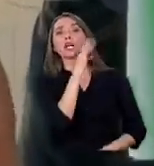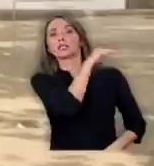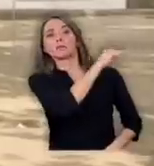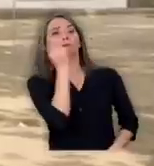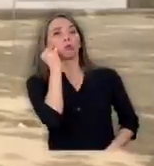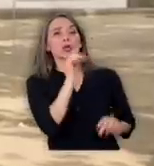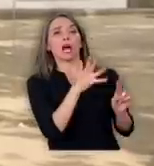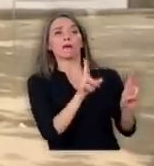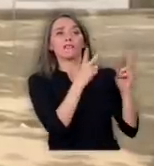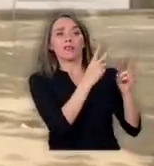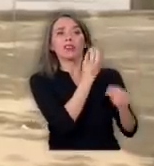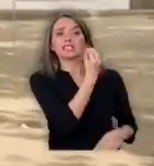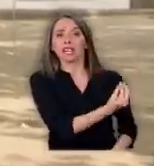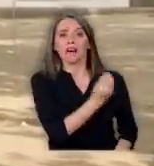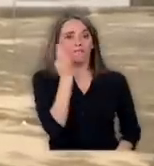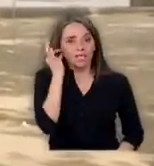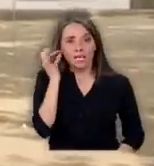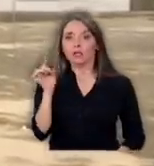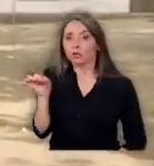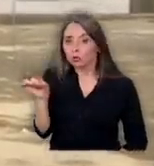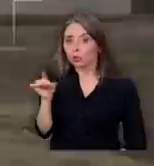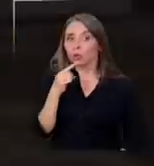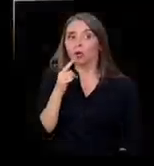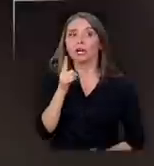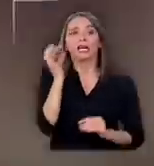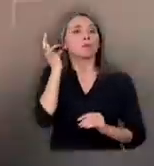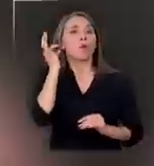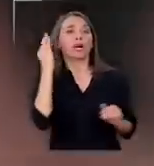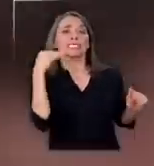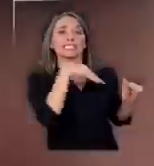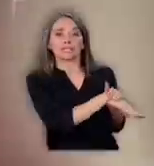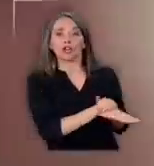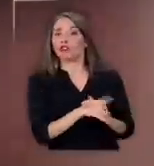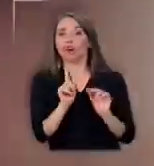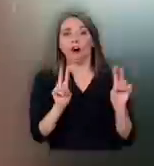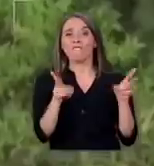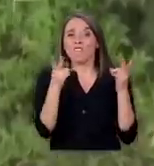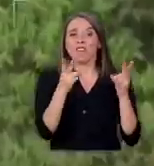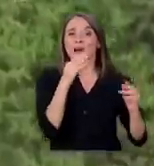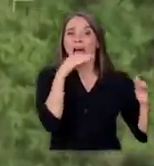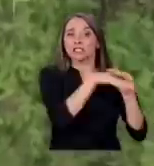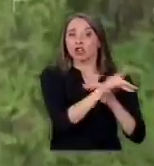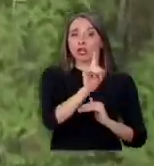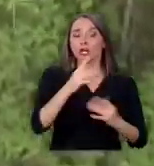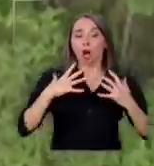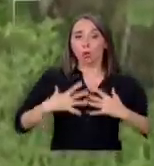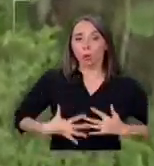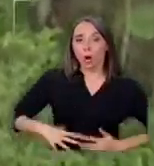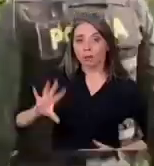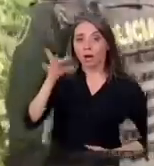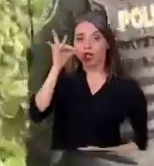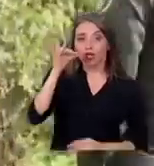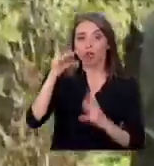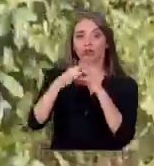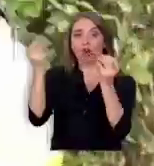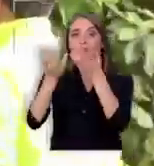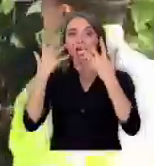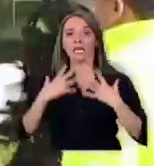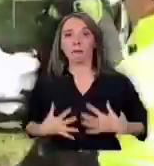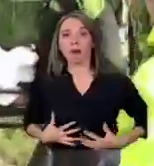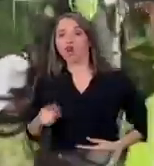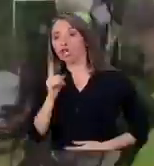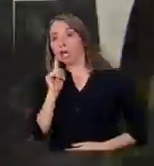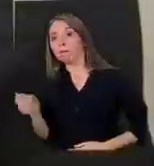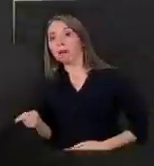está viva, ya está bien. ¿Creen que está escondida? Está escondida. Ni viva ni escondida, su cuerpo apareció quemado por encargo, supuestamente, del